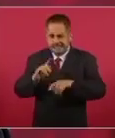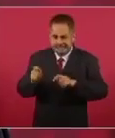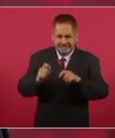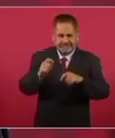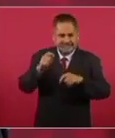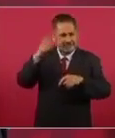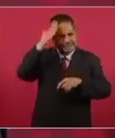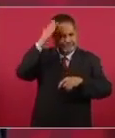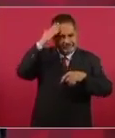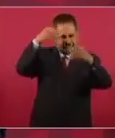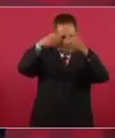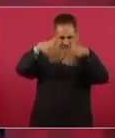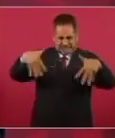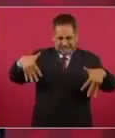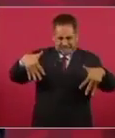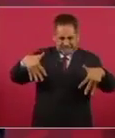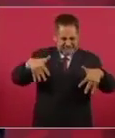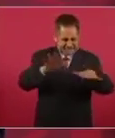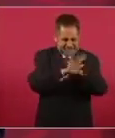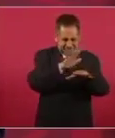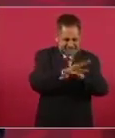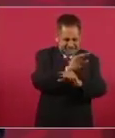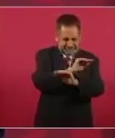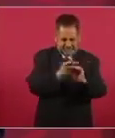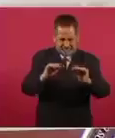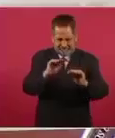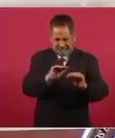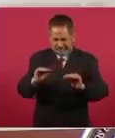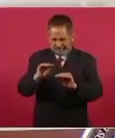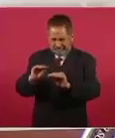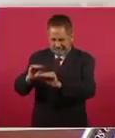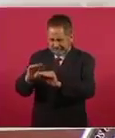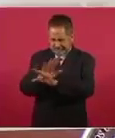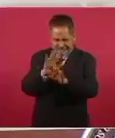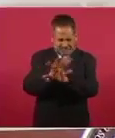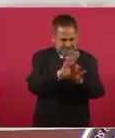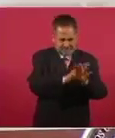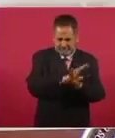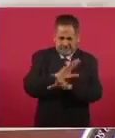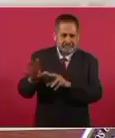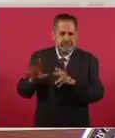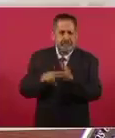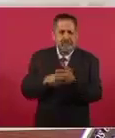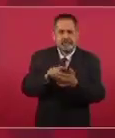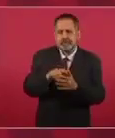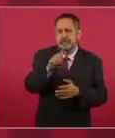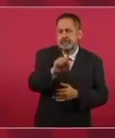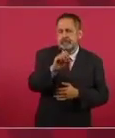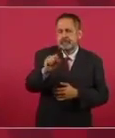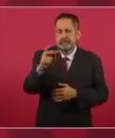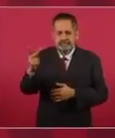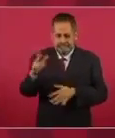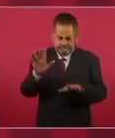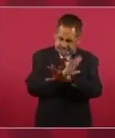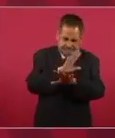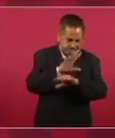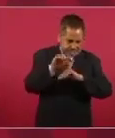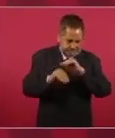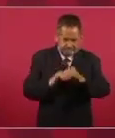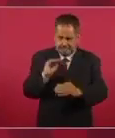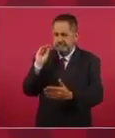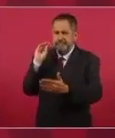reestructuración de la Secretaría de Seguridad Pública y voy a